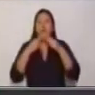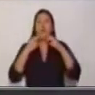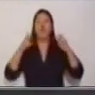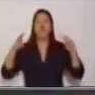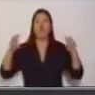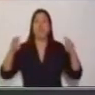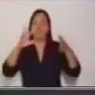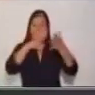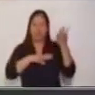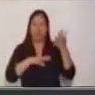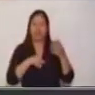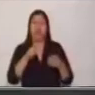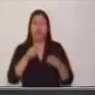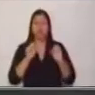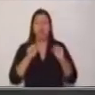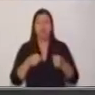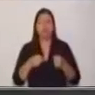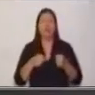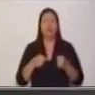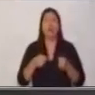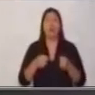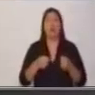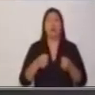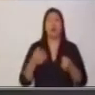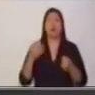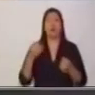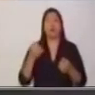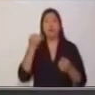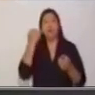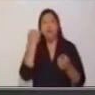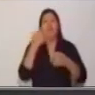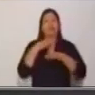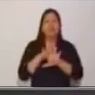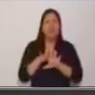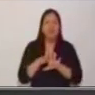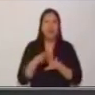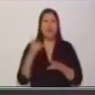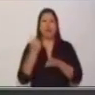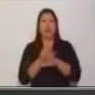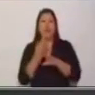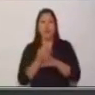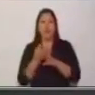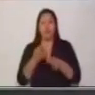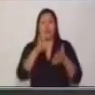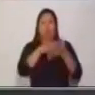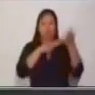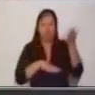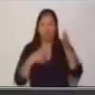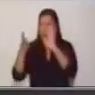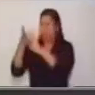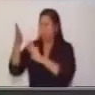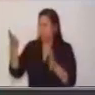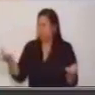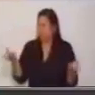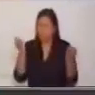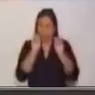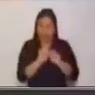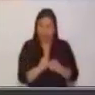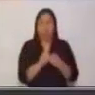mezclar textos. Estamos hablando, si vamos a relatar un suceso, ¿qué otro texto estaríamos acá combinando con el